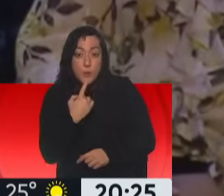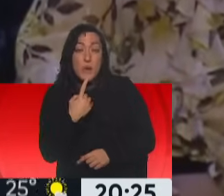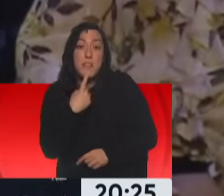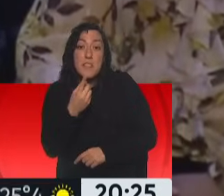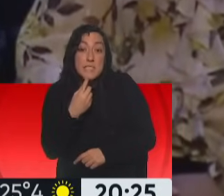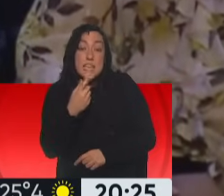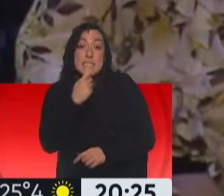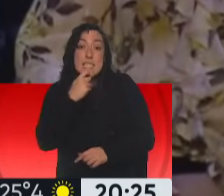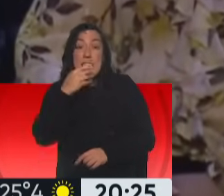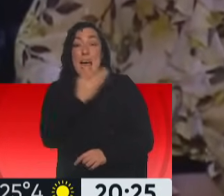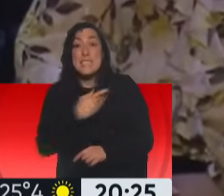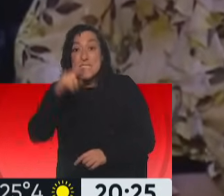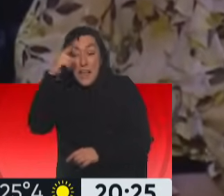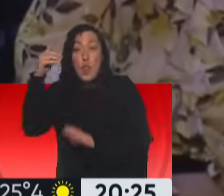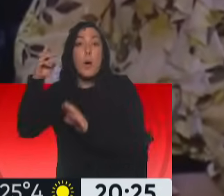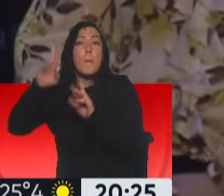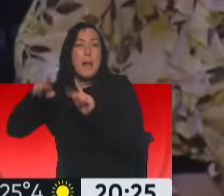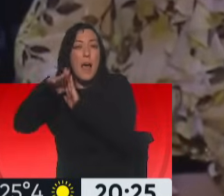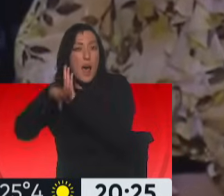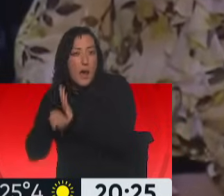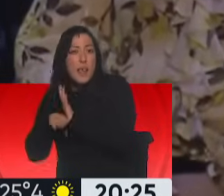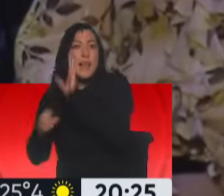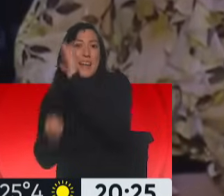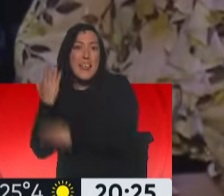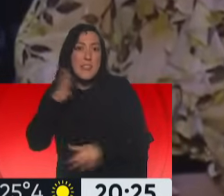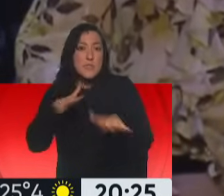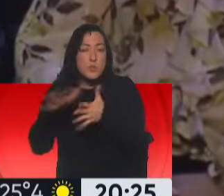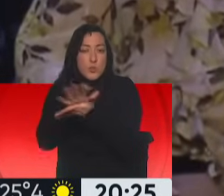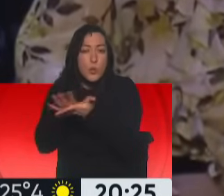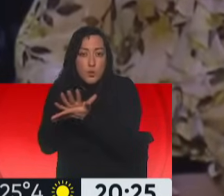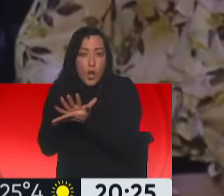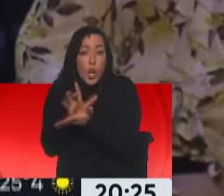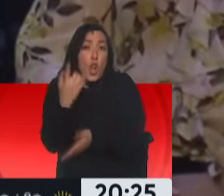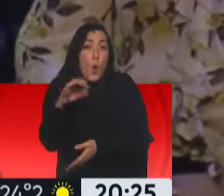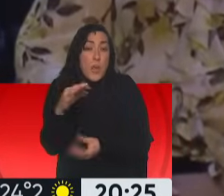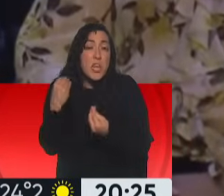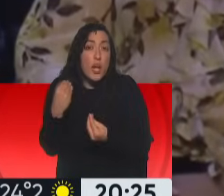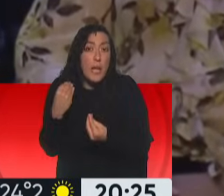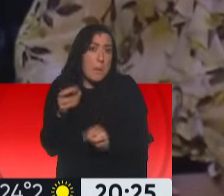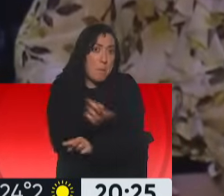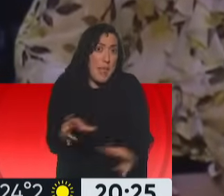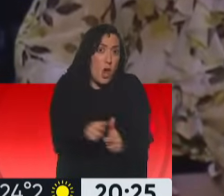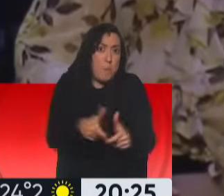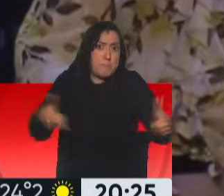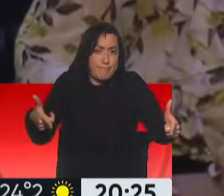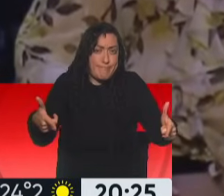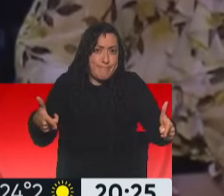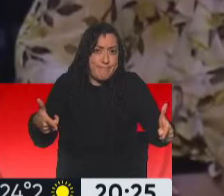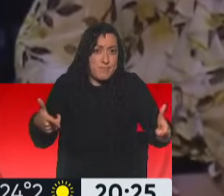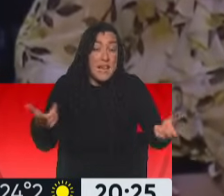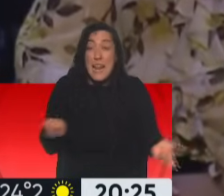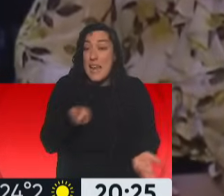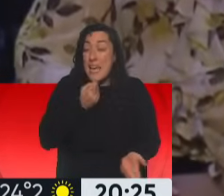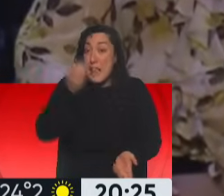Estado crea un programa para una determinada situación, lo único que hace es agravarla. Y el mejor ejemplo de